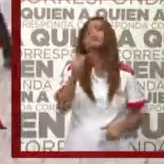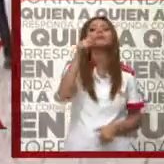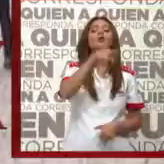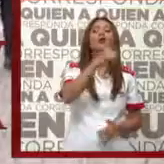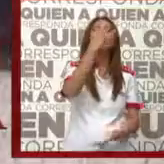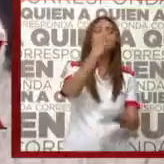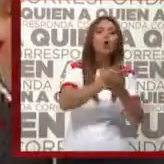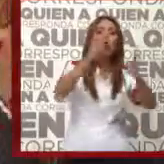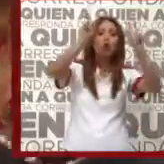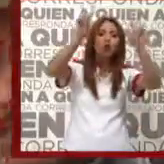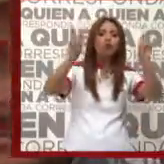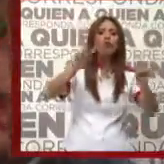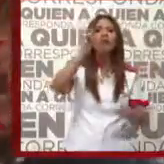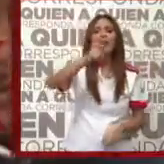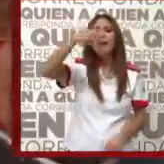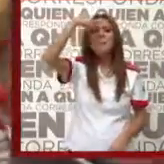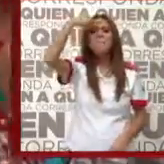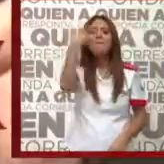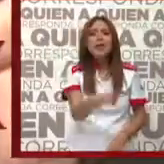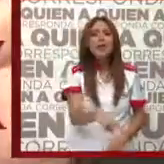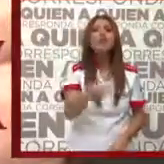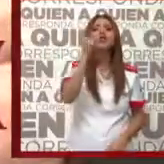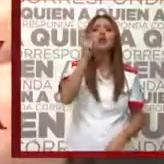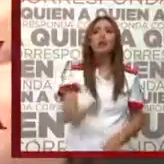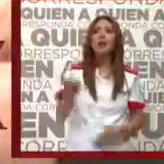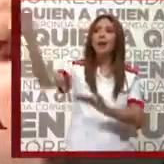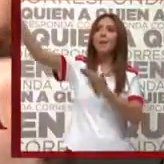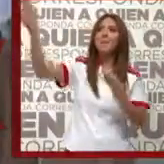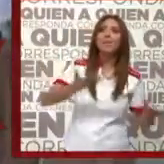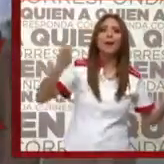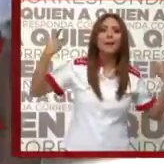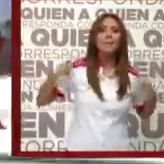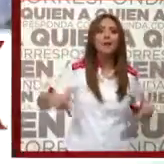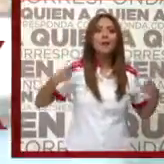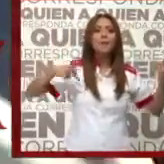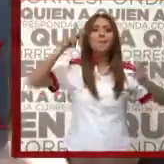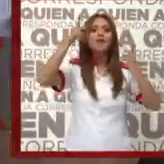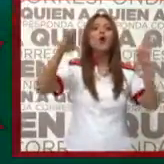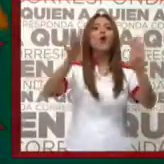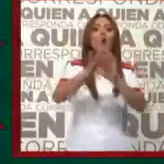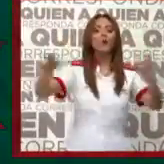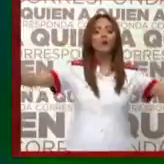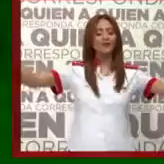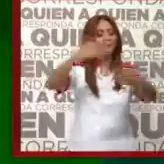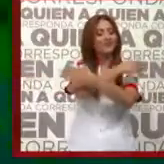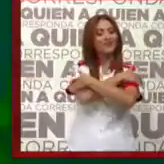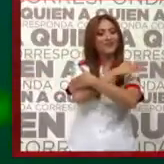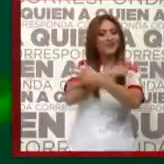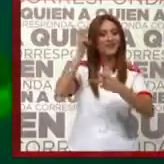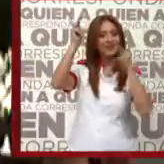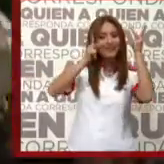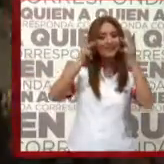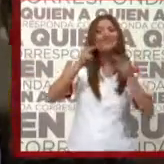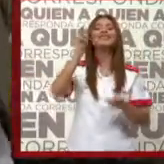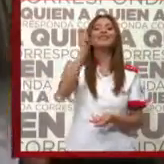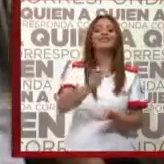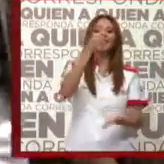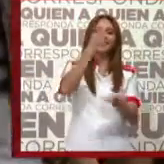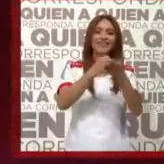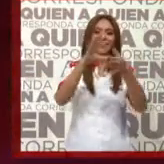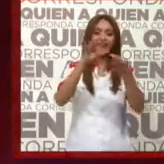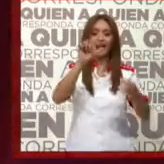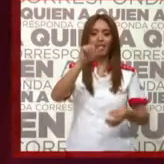sólo una frase decir que méxico siempre recibe al visitante con los brazos abiertos para quien corresponda reporto alfonso